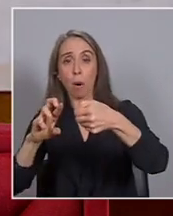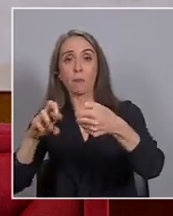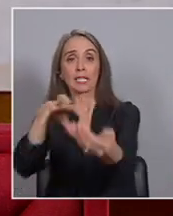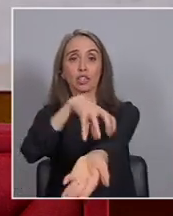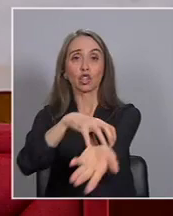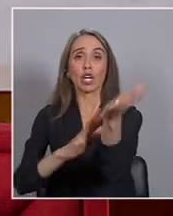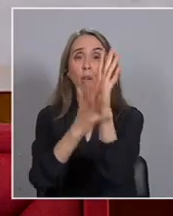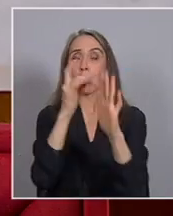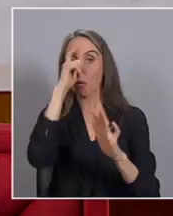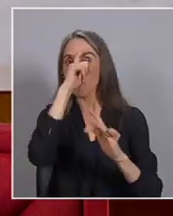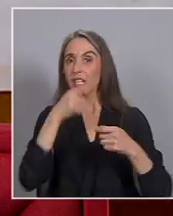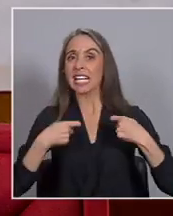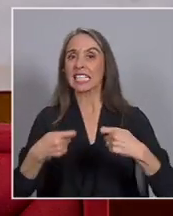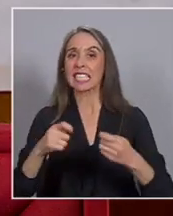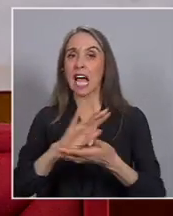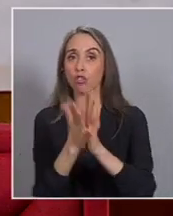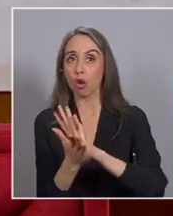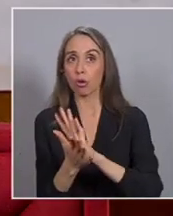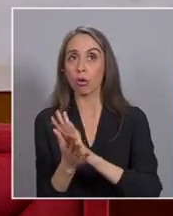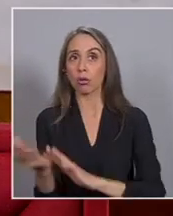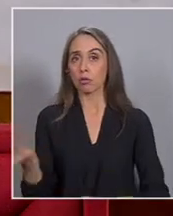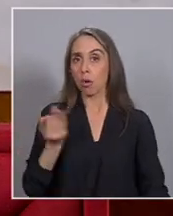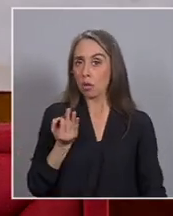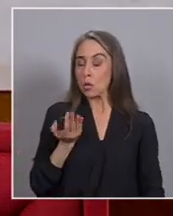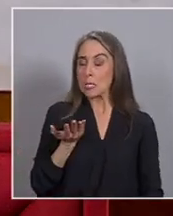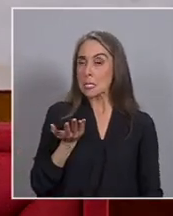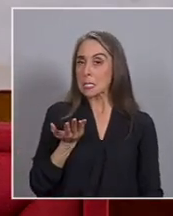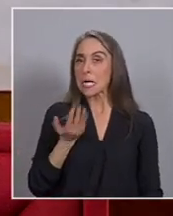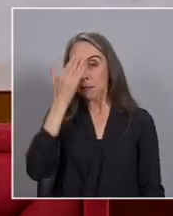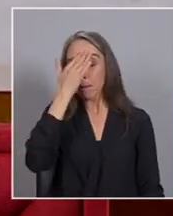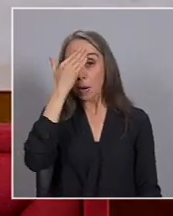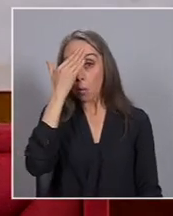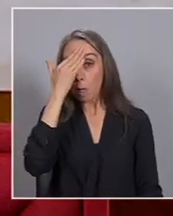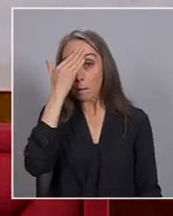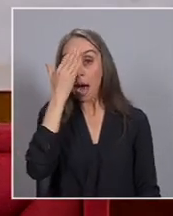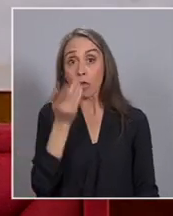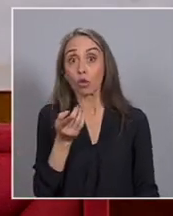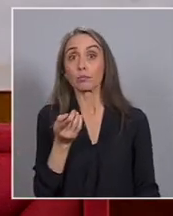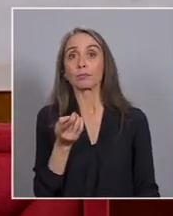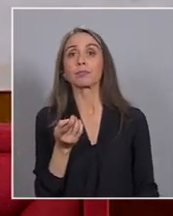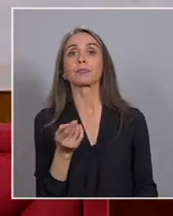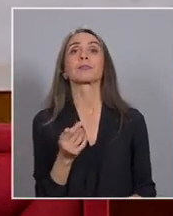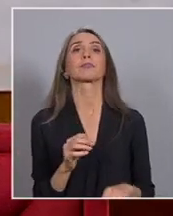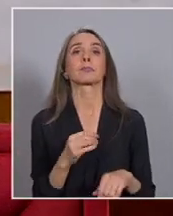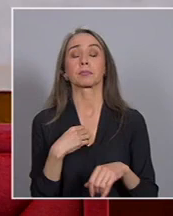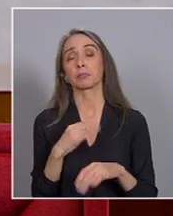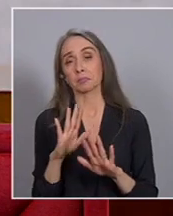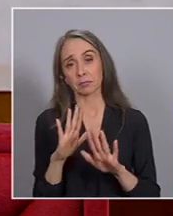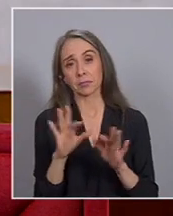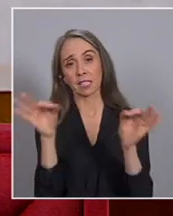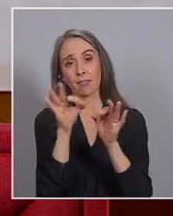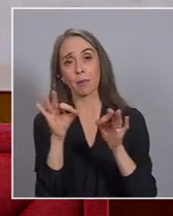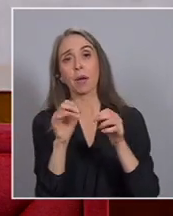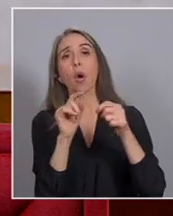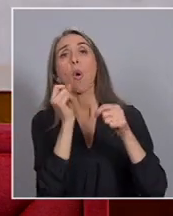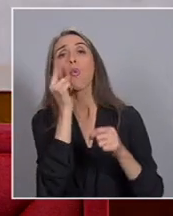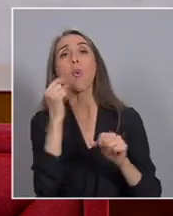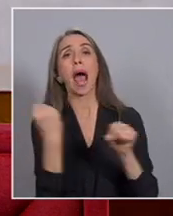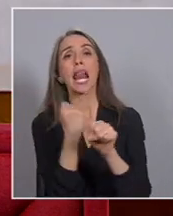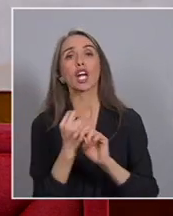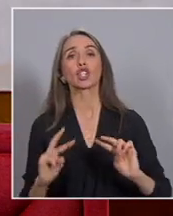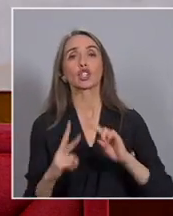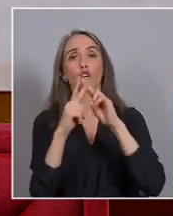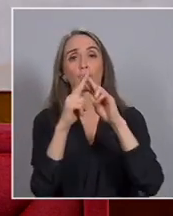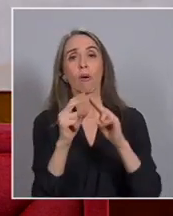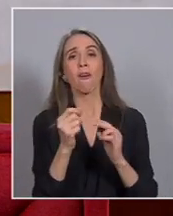zona. Estamos preocupados de ello. Pero permítanme mencionarles un par de obras que creo que